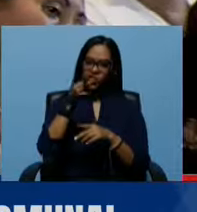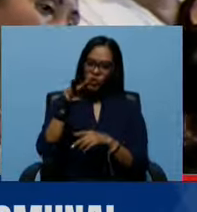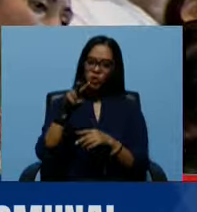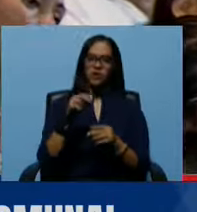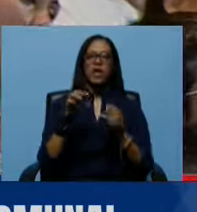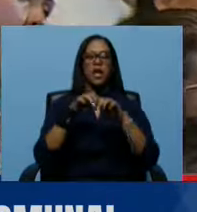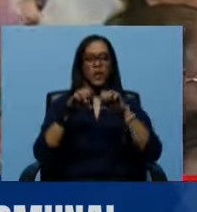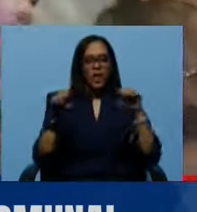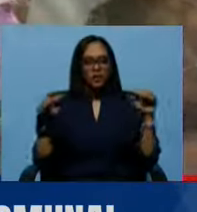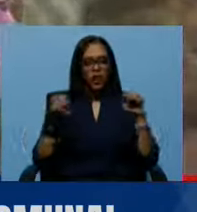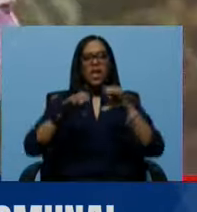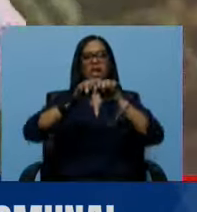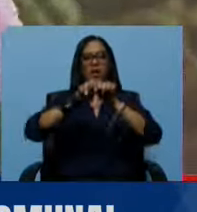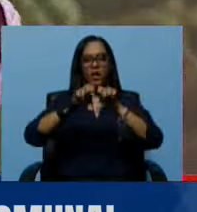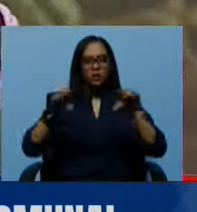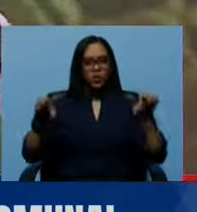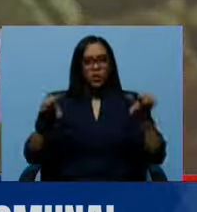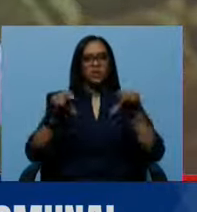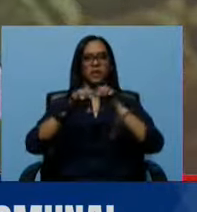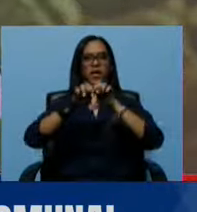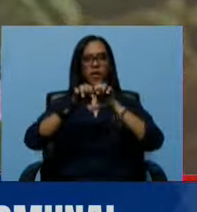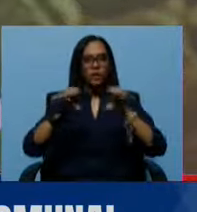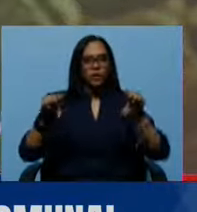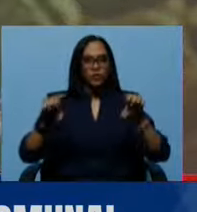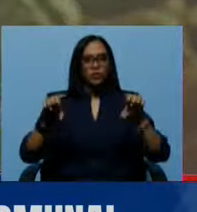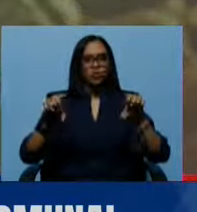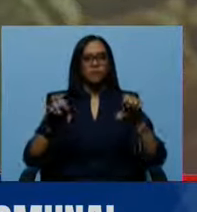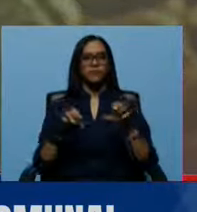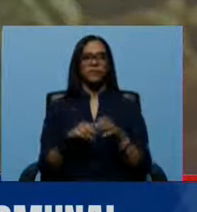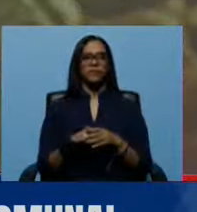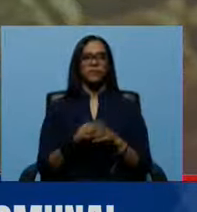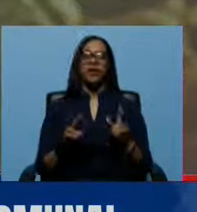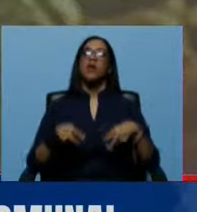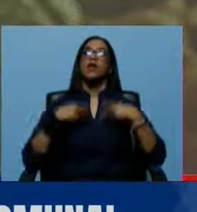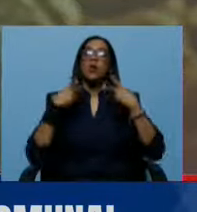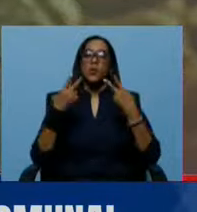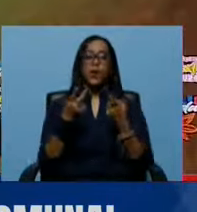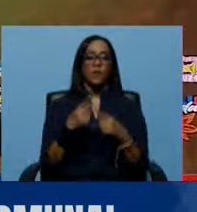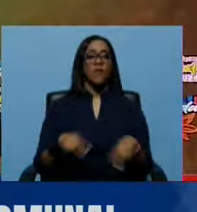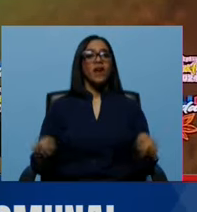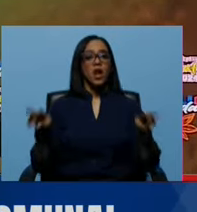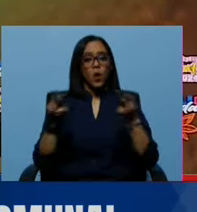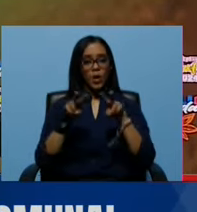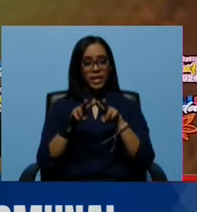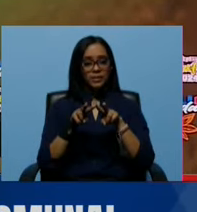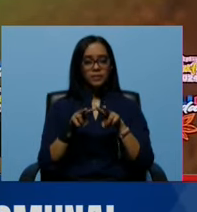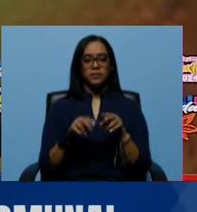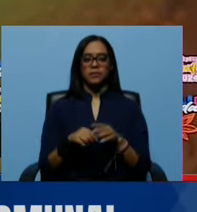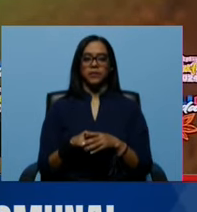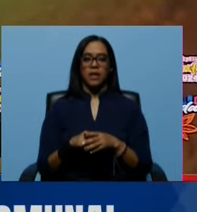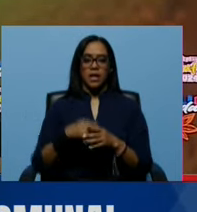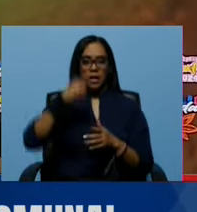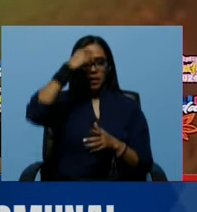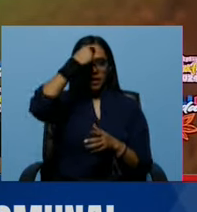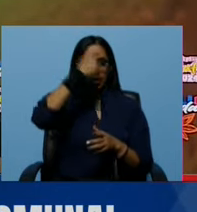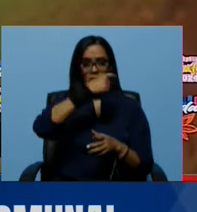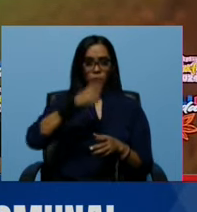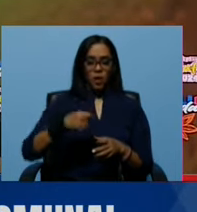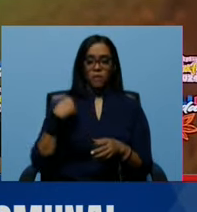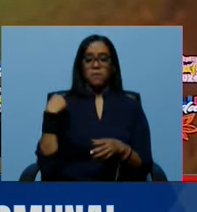Educación, educación, educación, nuevos valores del pueblo en primer